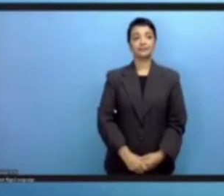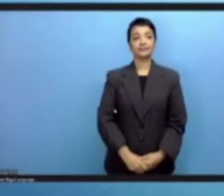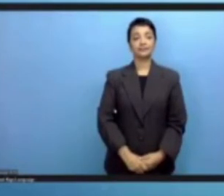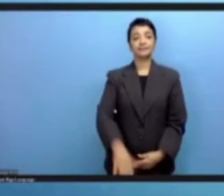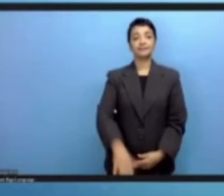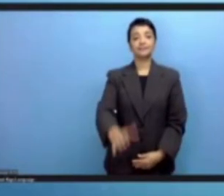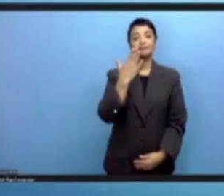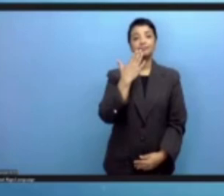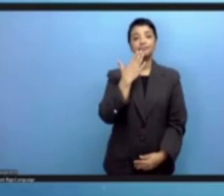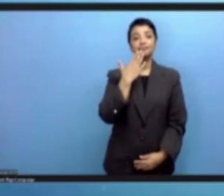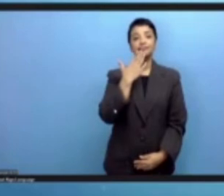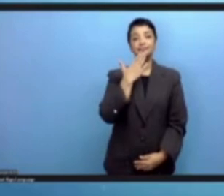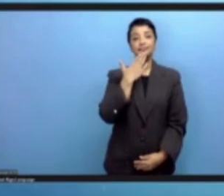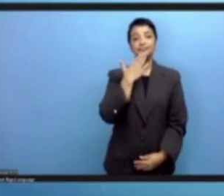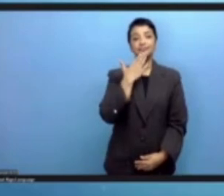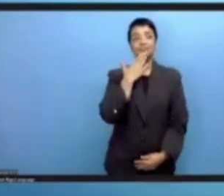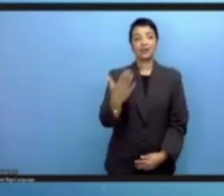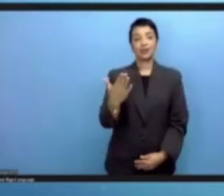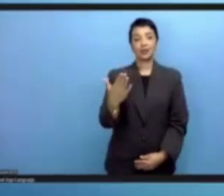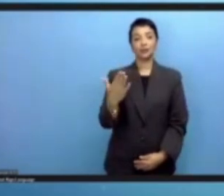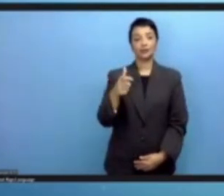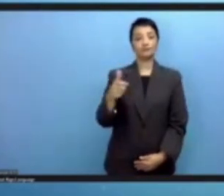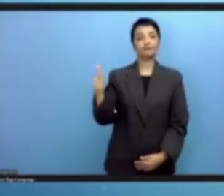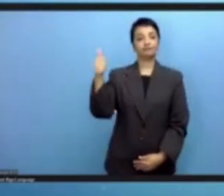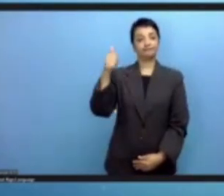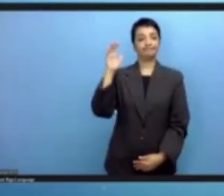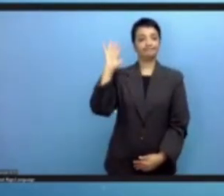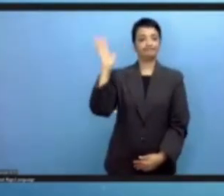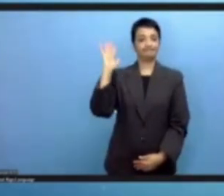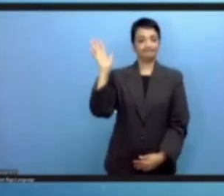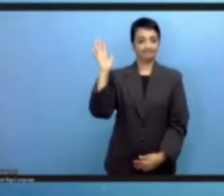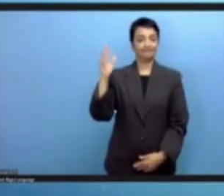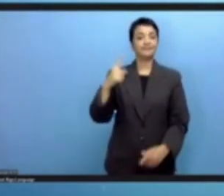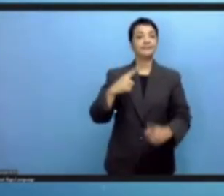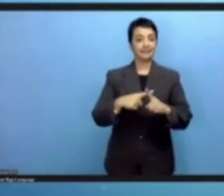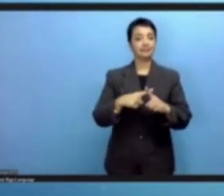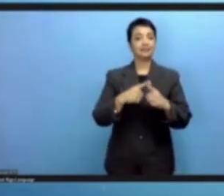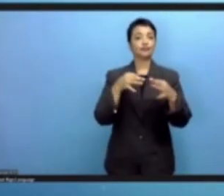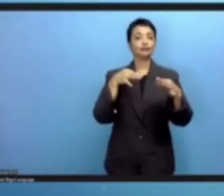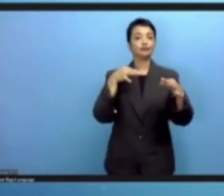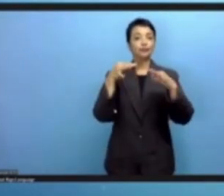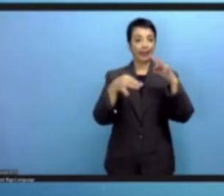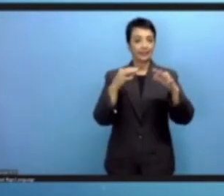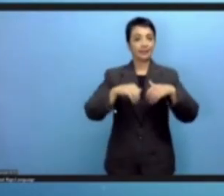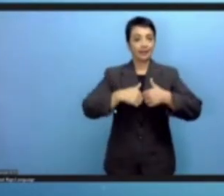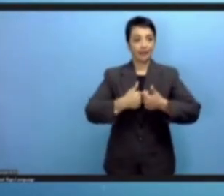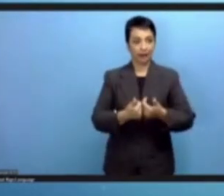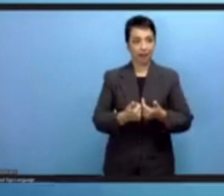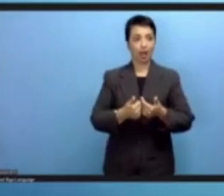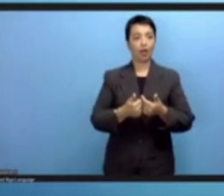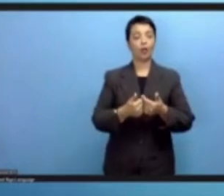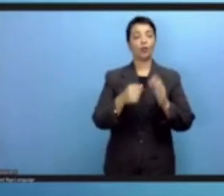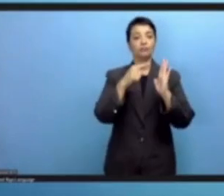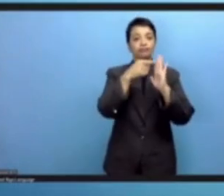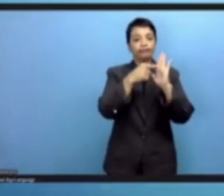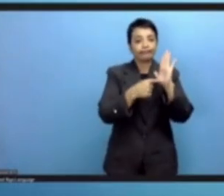habla el moderador Muchas gracias enviado técnico sectarios general Y seguramente